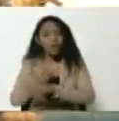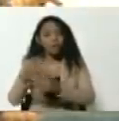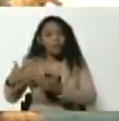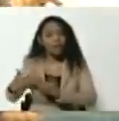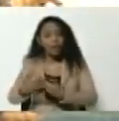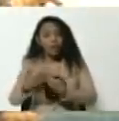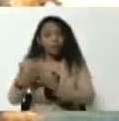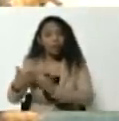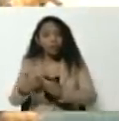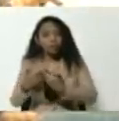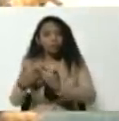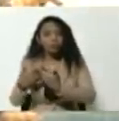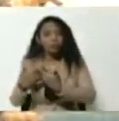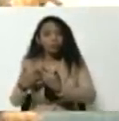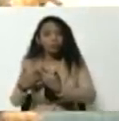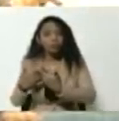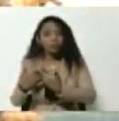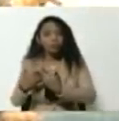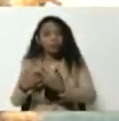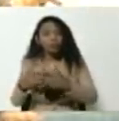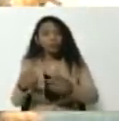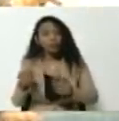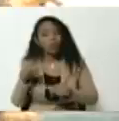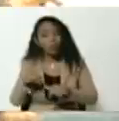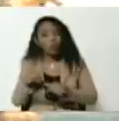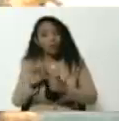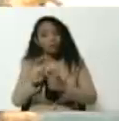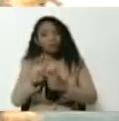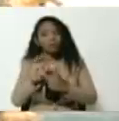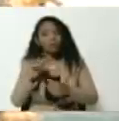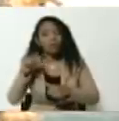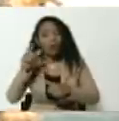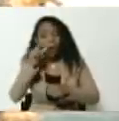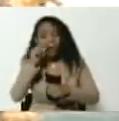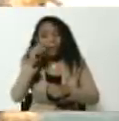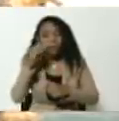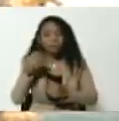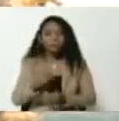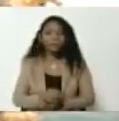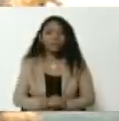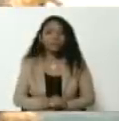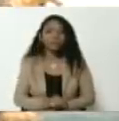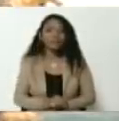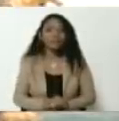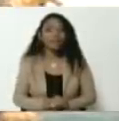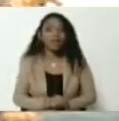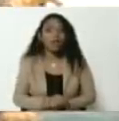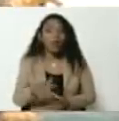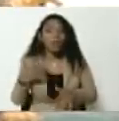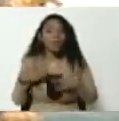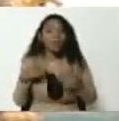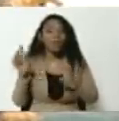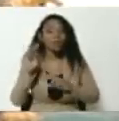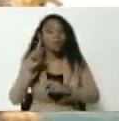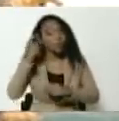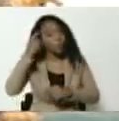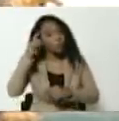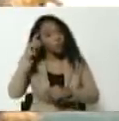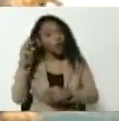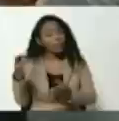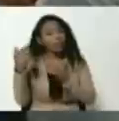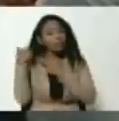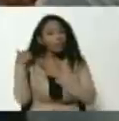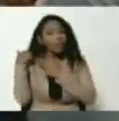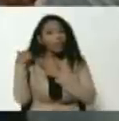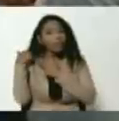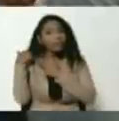Estados Unidos de Norteamérica, hoy encarnado por el señor Joe Biden. Con respecto a los activos de Venezuela, les recuerdo que la